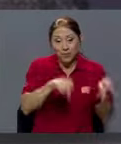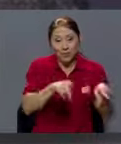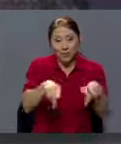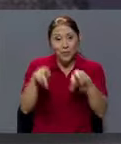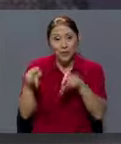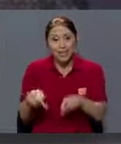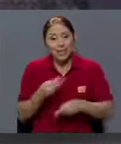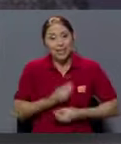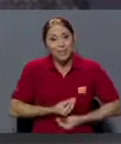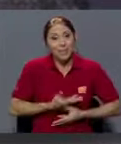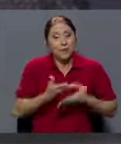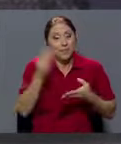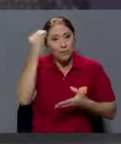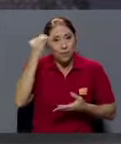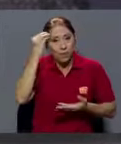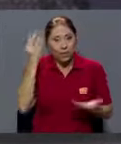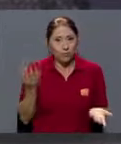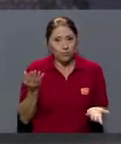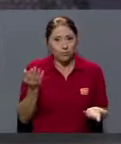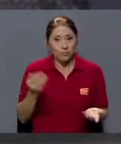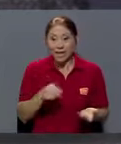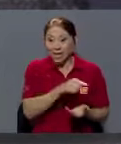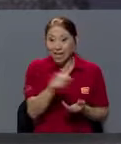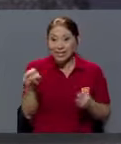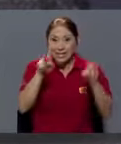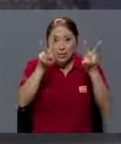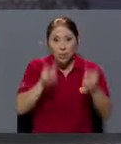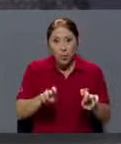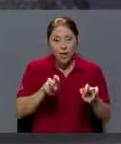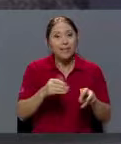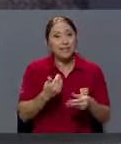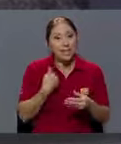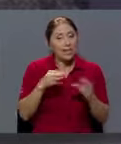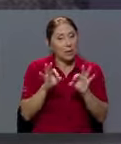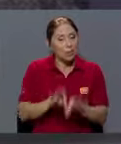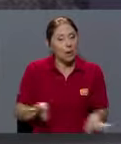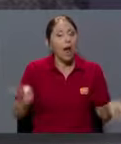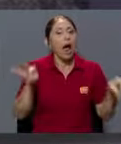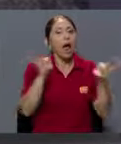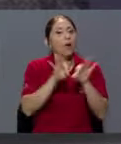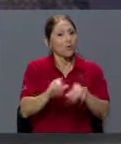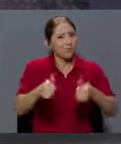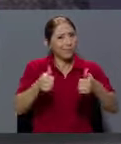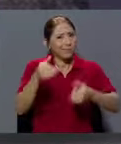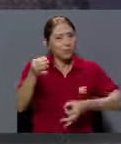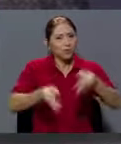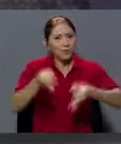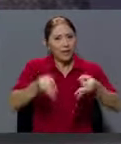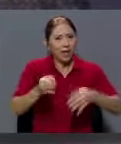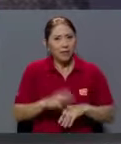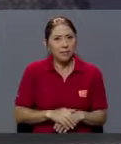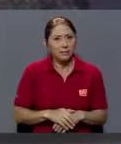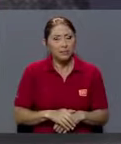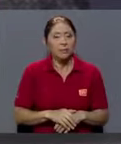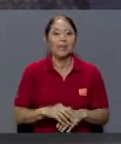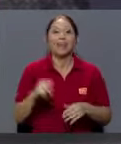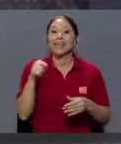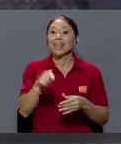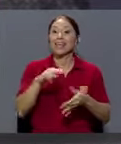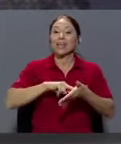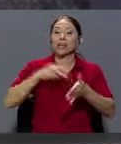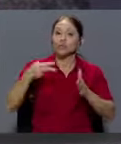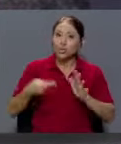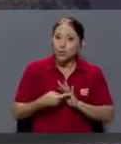en el sentido de que aquí hay un valor de estas pruebas que están muy justificadas, ¿verdad? Y